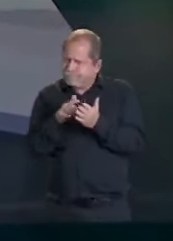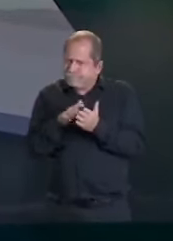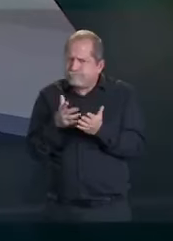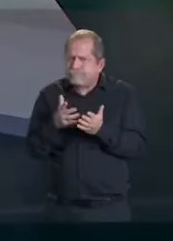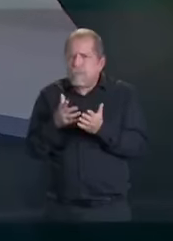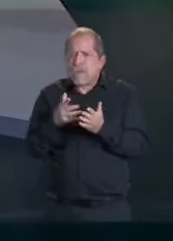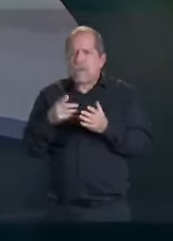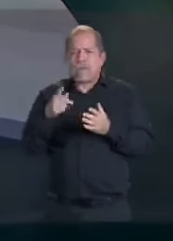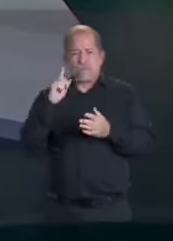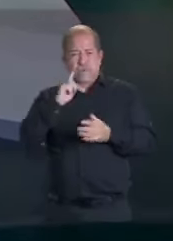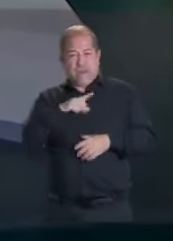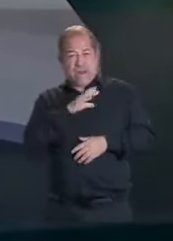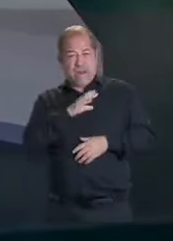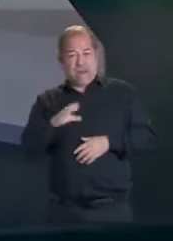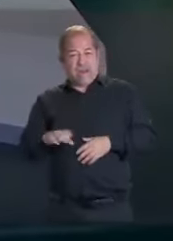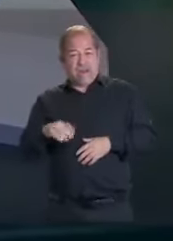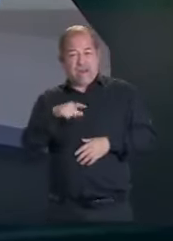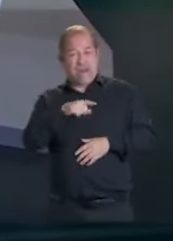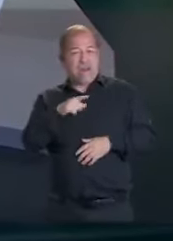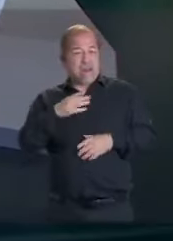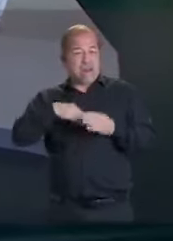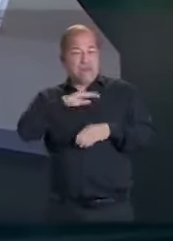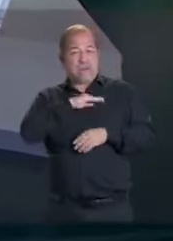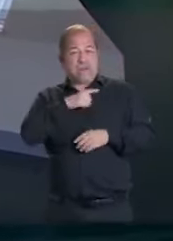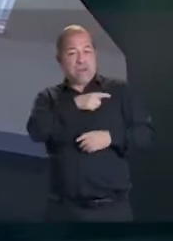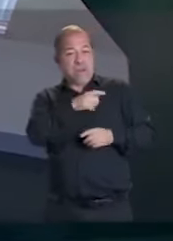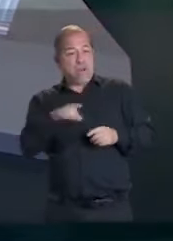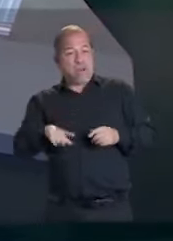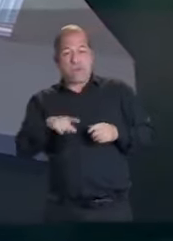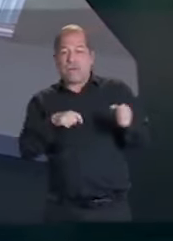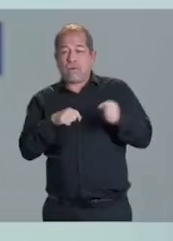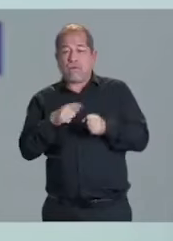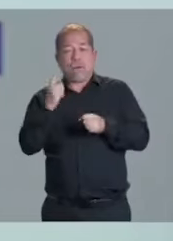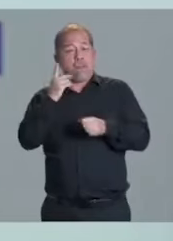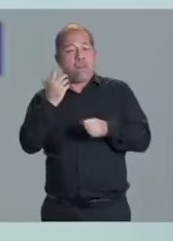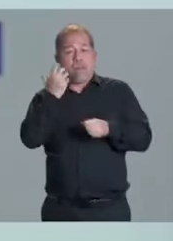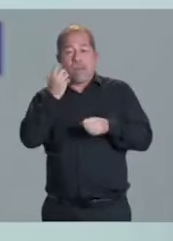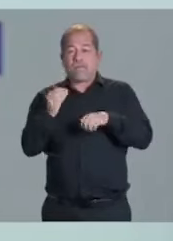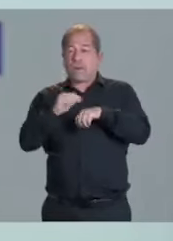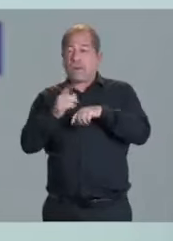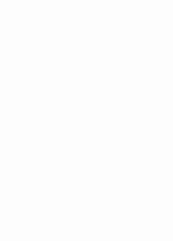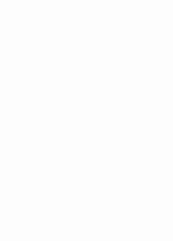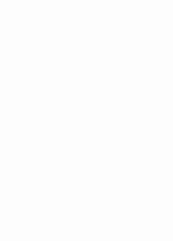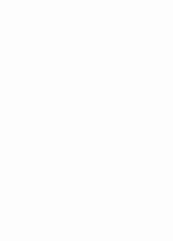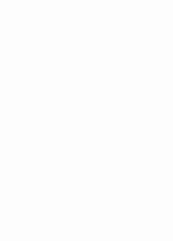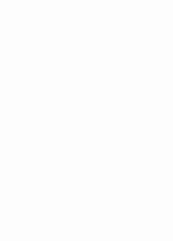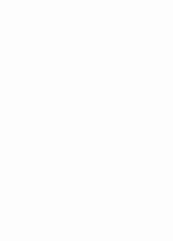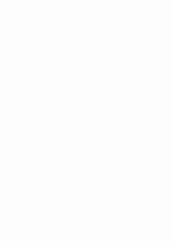prácticamente eliminó, buena infraestructura, pero sobre todo seguridad pública.